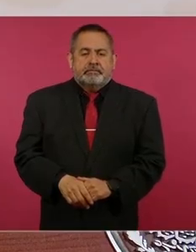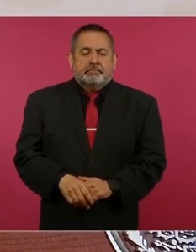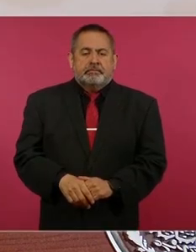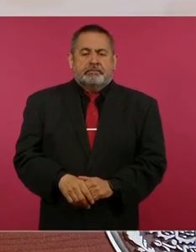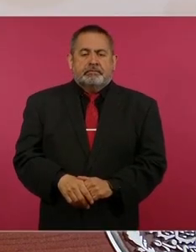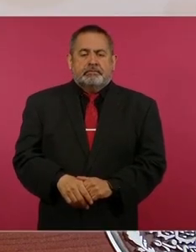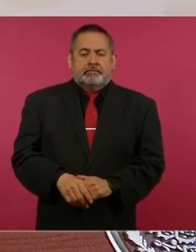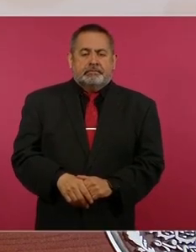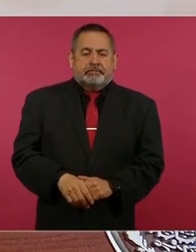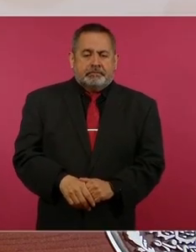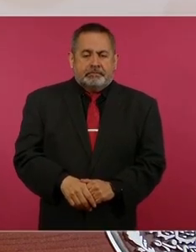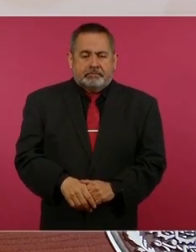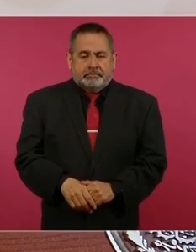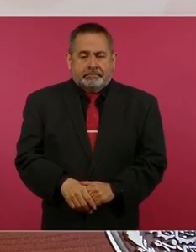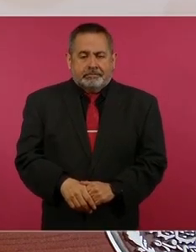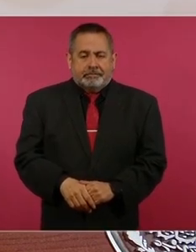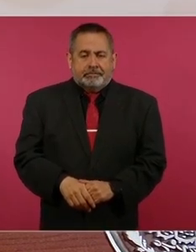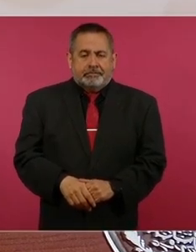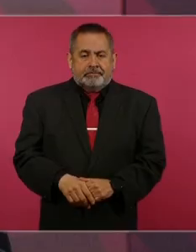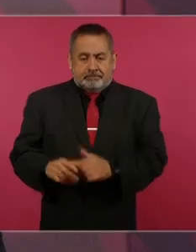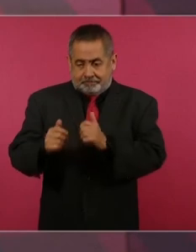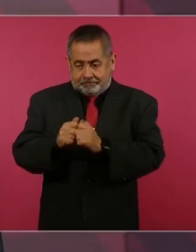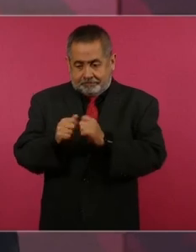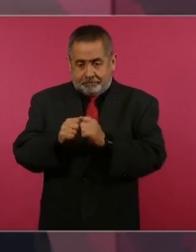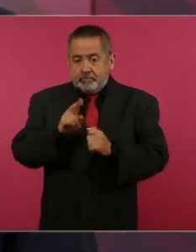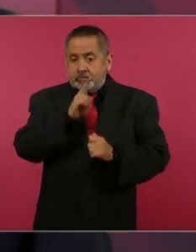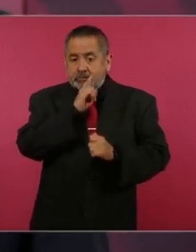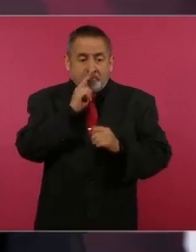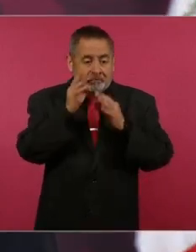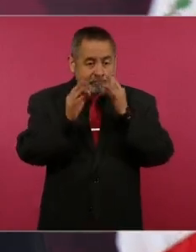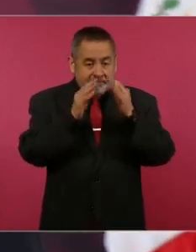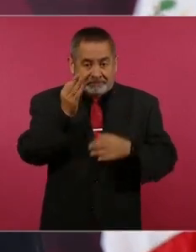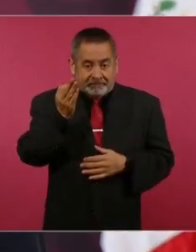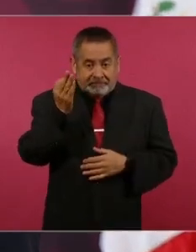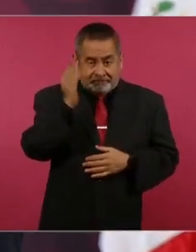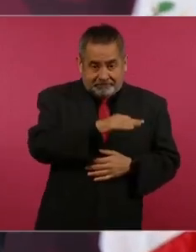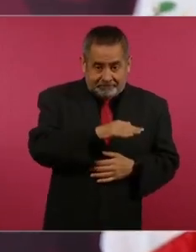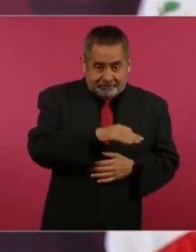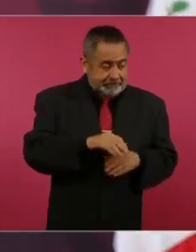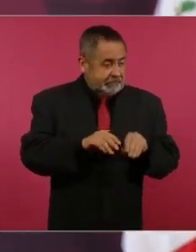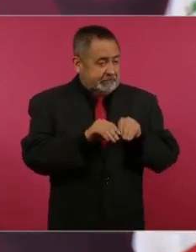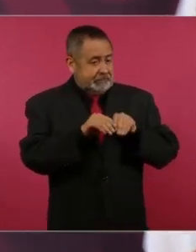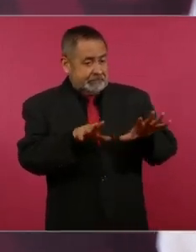Y está saliendo una noticia falsa y ya hay